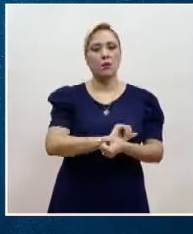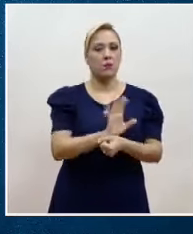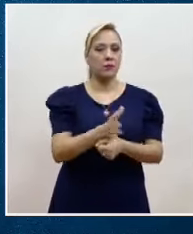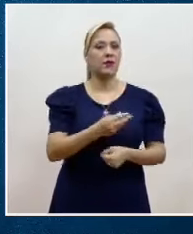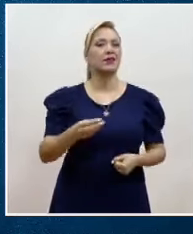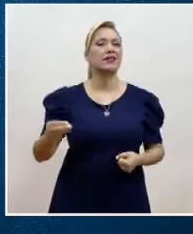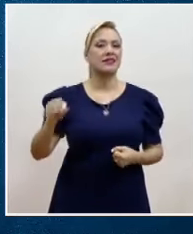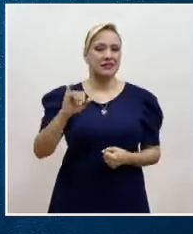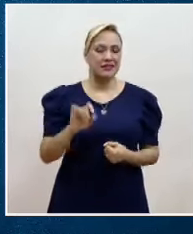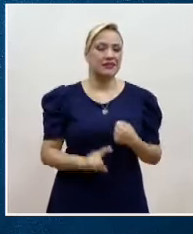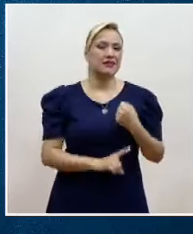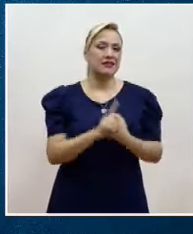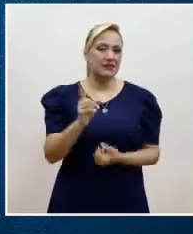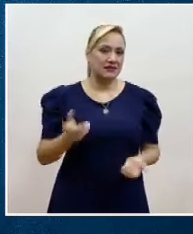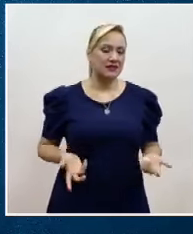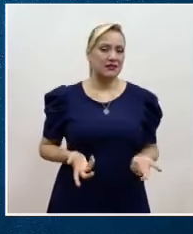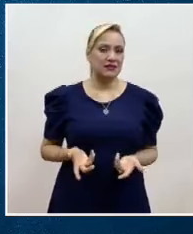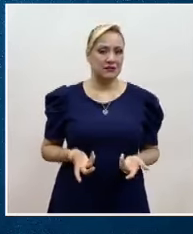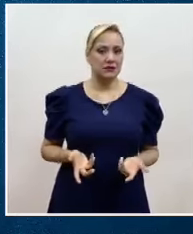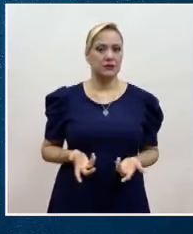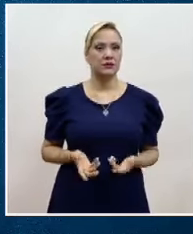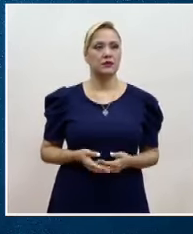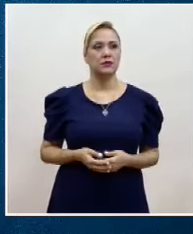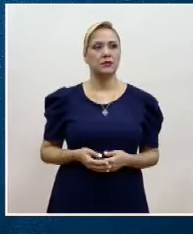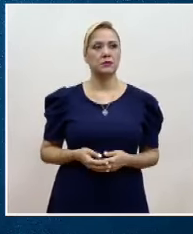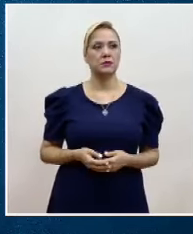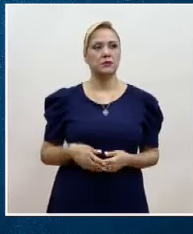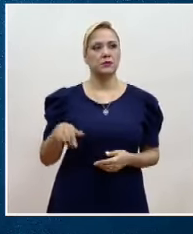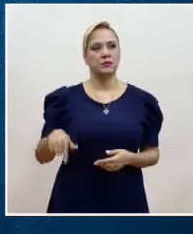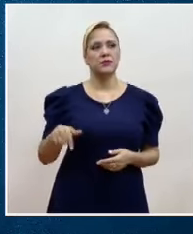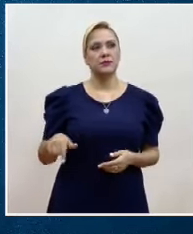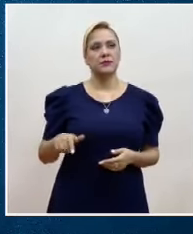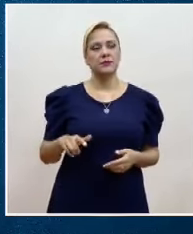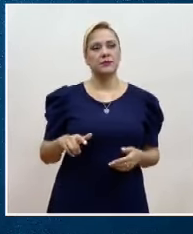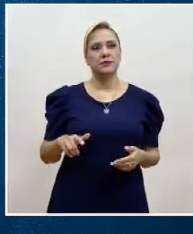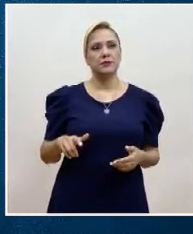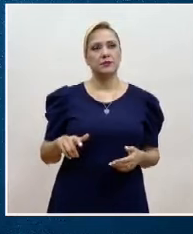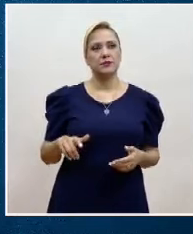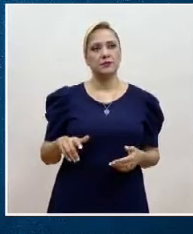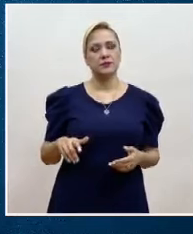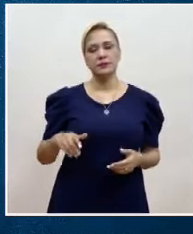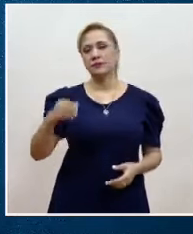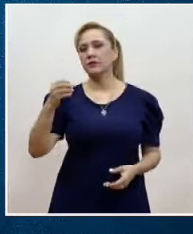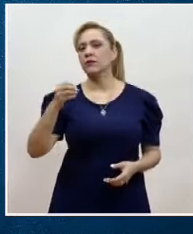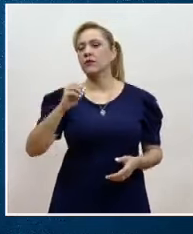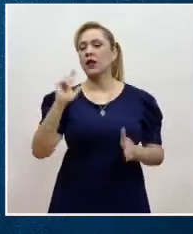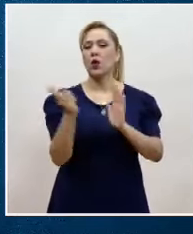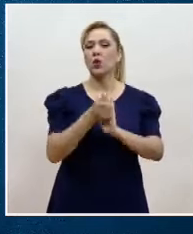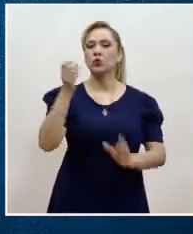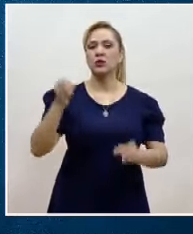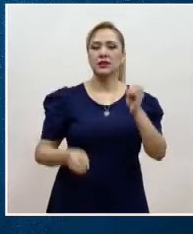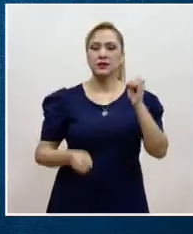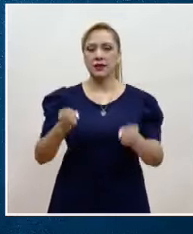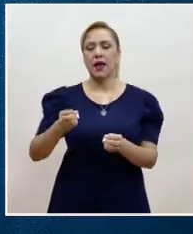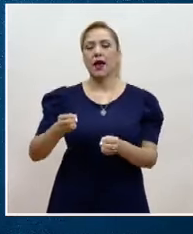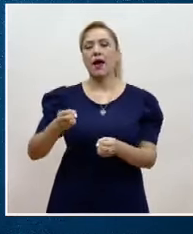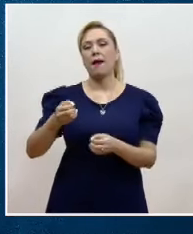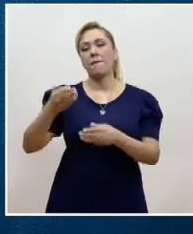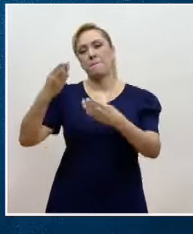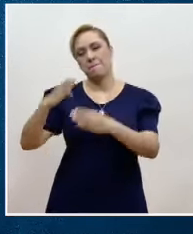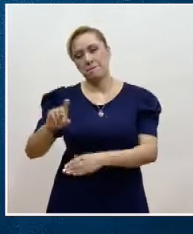problema? A ver, la justicia eh, mercantil y civil, que tiene el